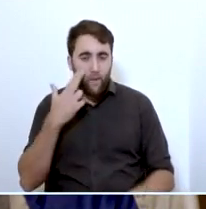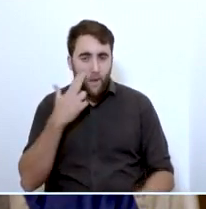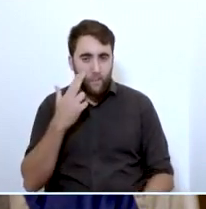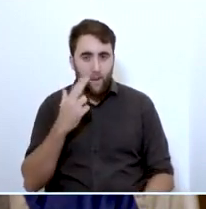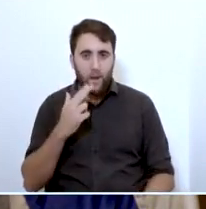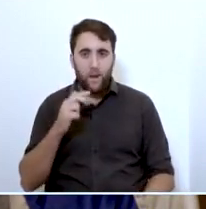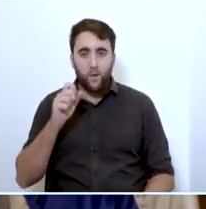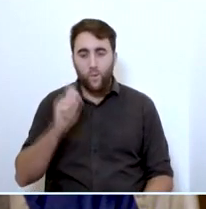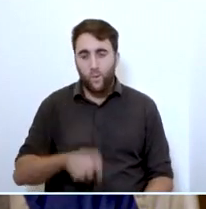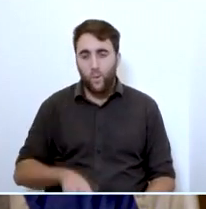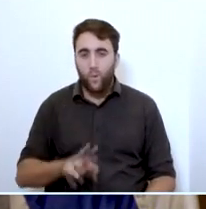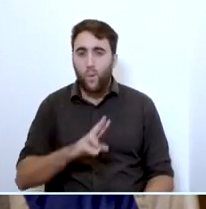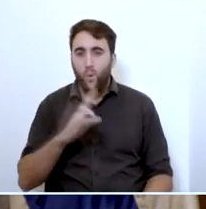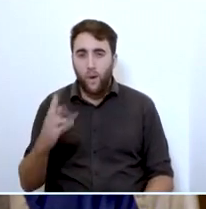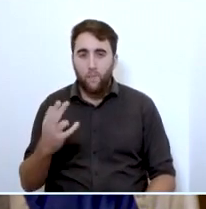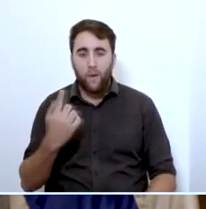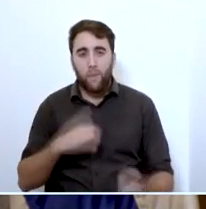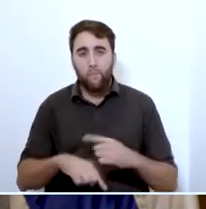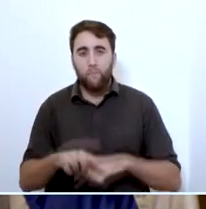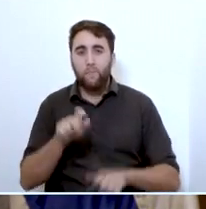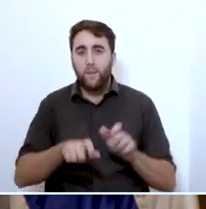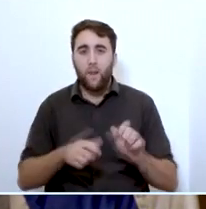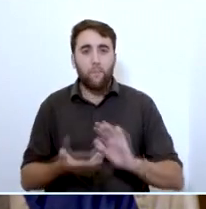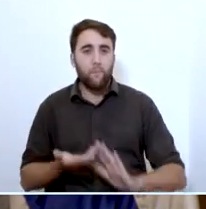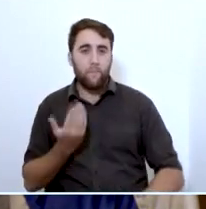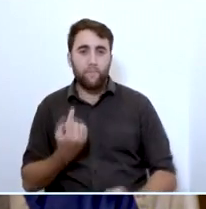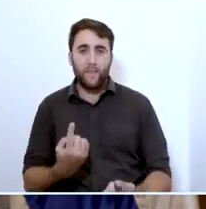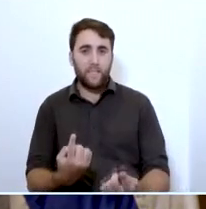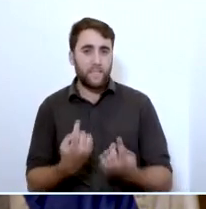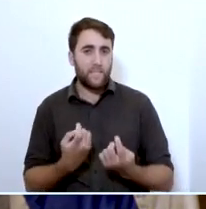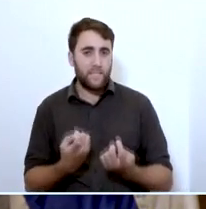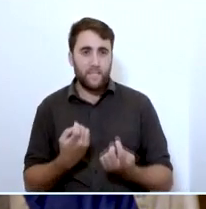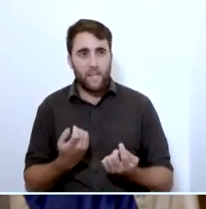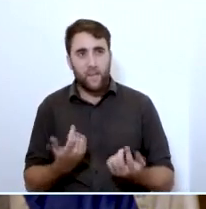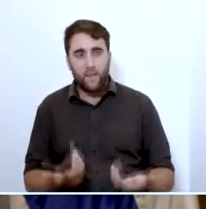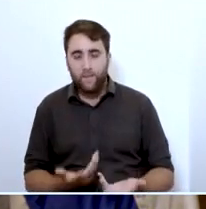sobre todo para las capas más vulnerables que tenemos por delante